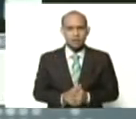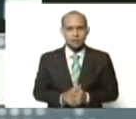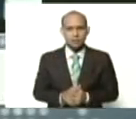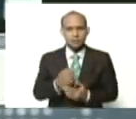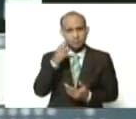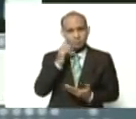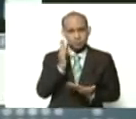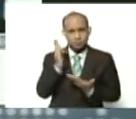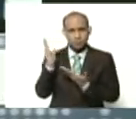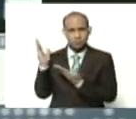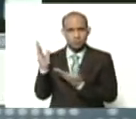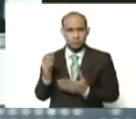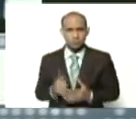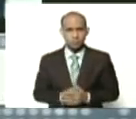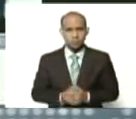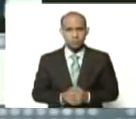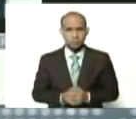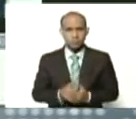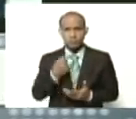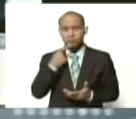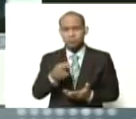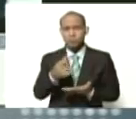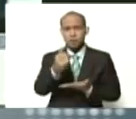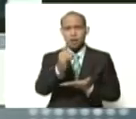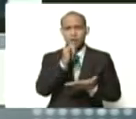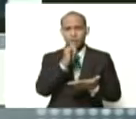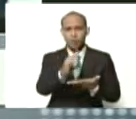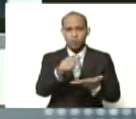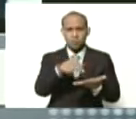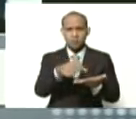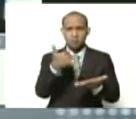miren. Aquí lo dice el informe.